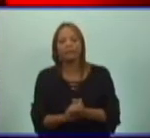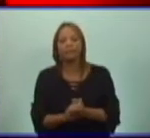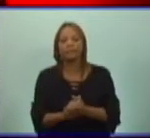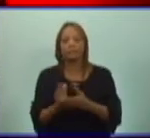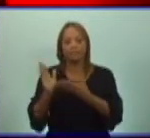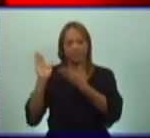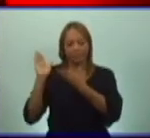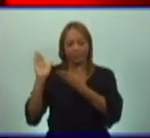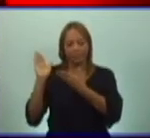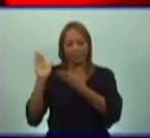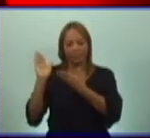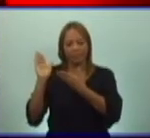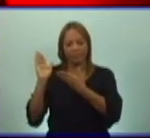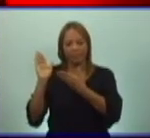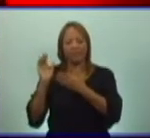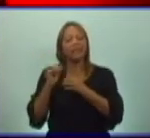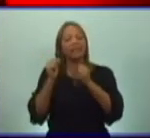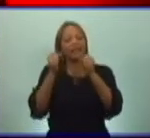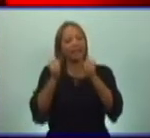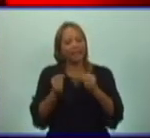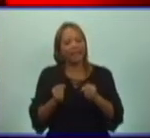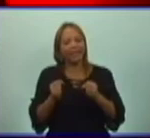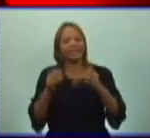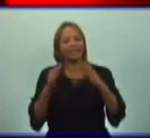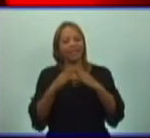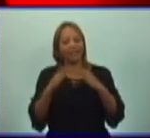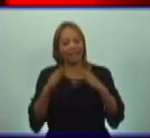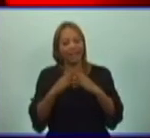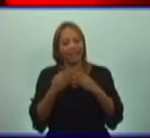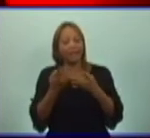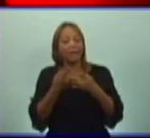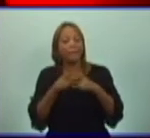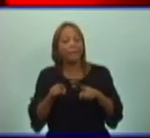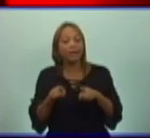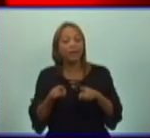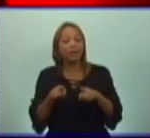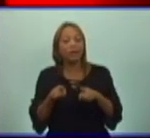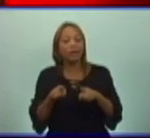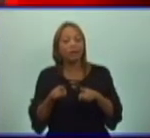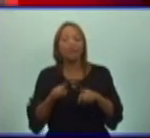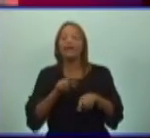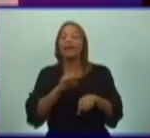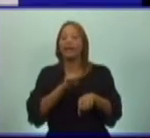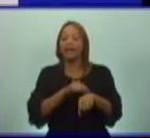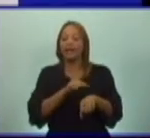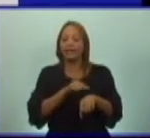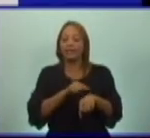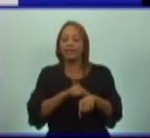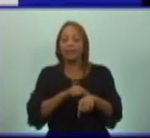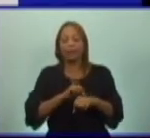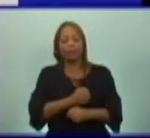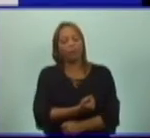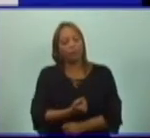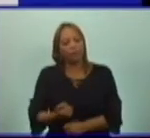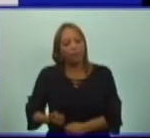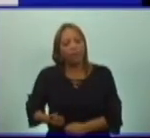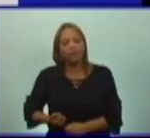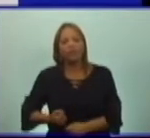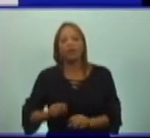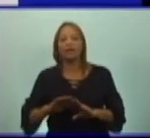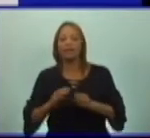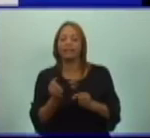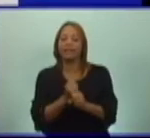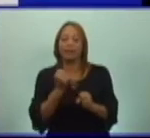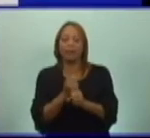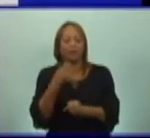siguiente, que nos vamos a quedar en casa, pero vamos a dedicar tiempo y esfuerzo a este